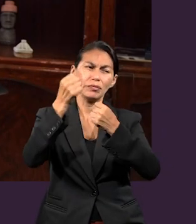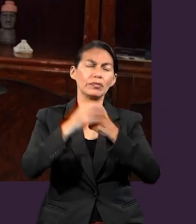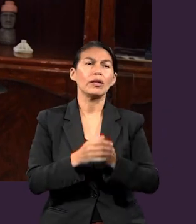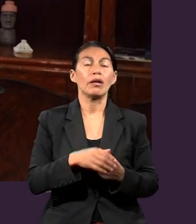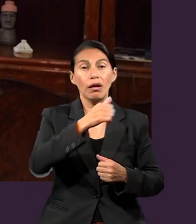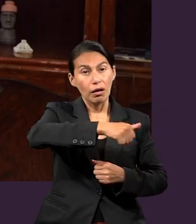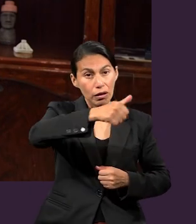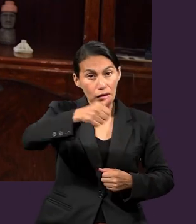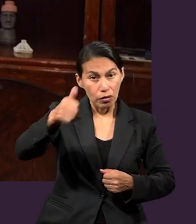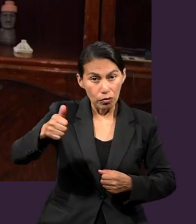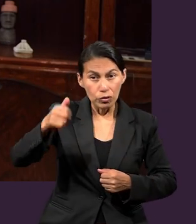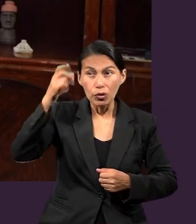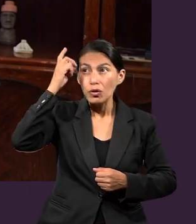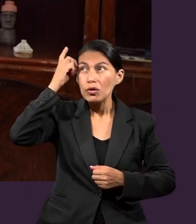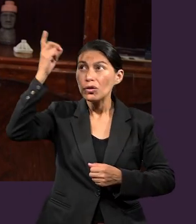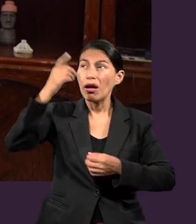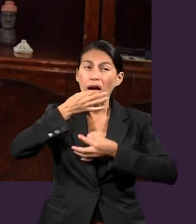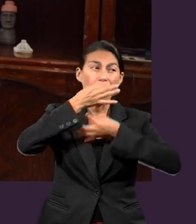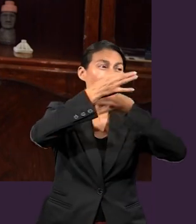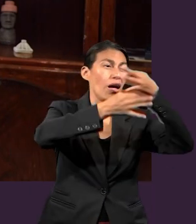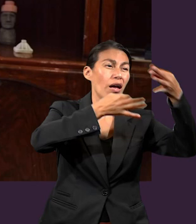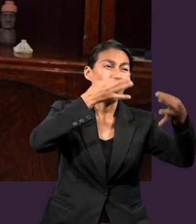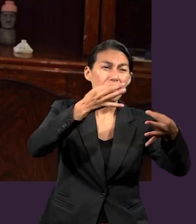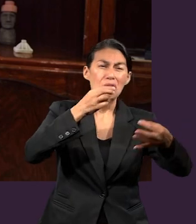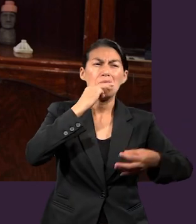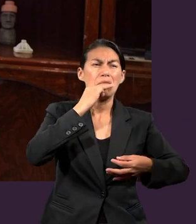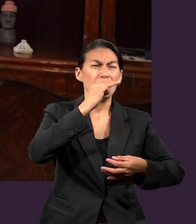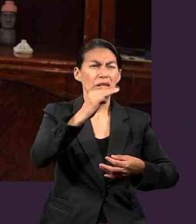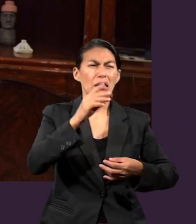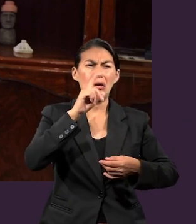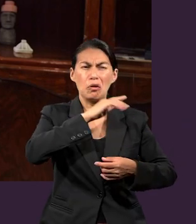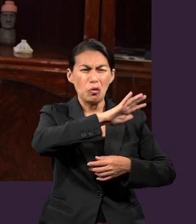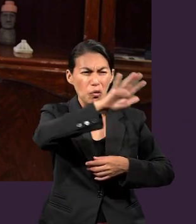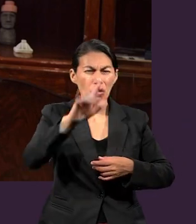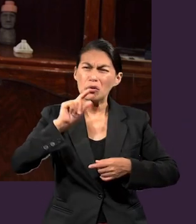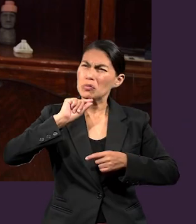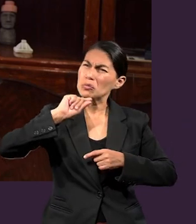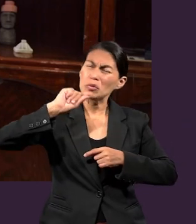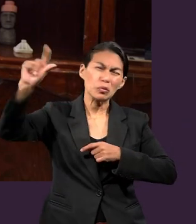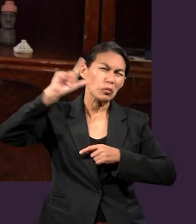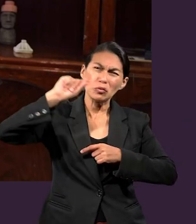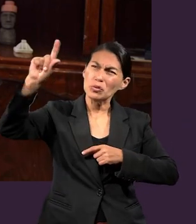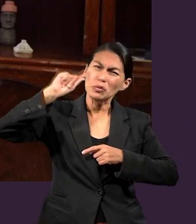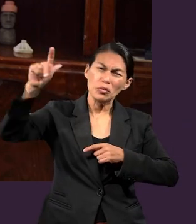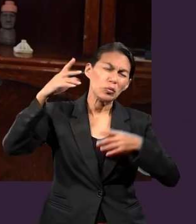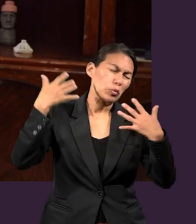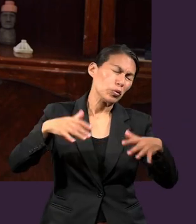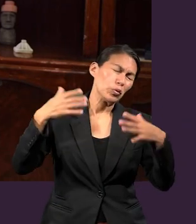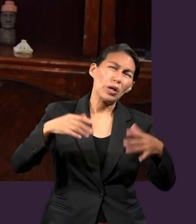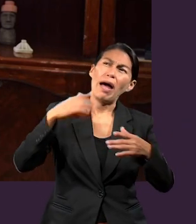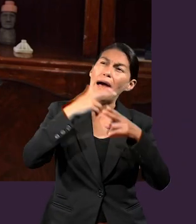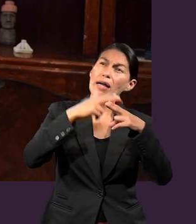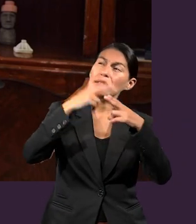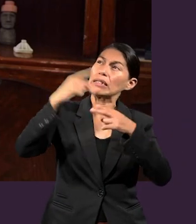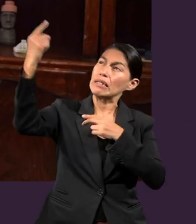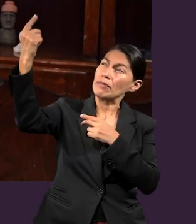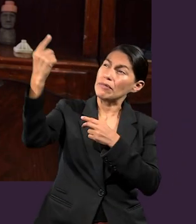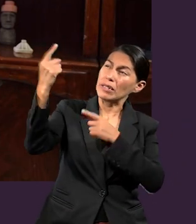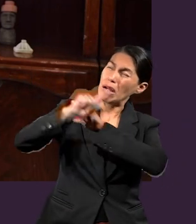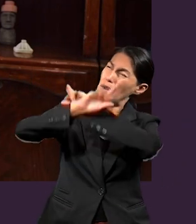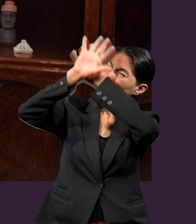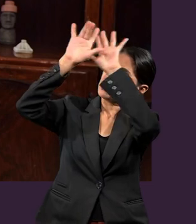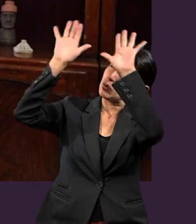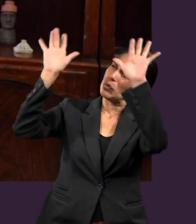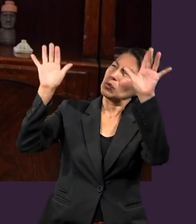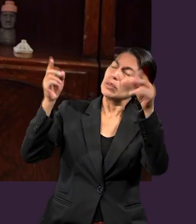del Altísimo. Dios permita que seamos un pueblo que transmite ese mensaje y que con la gloria de Dios avancemos de triunfo en